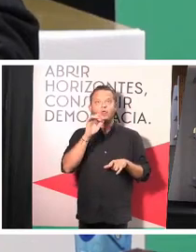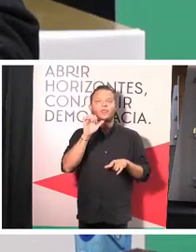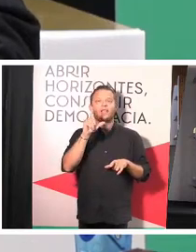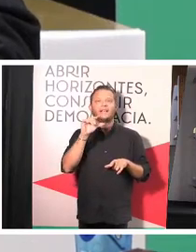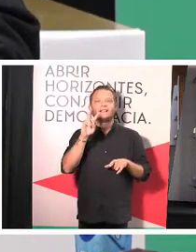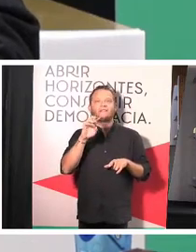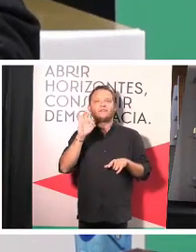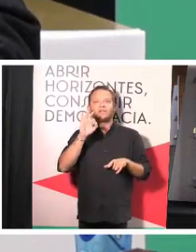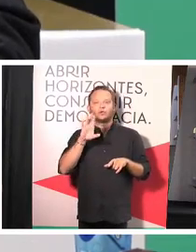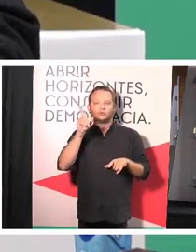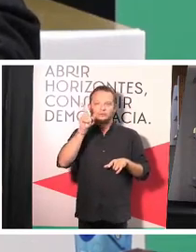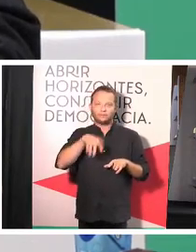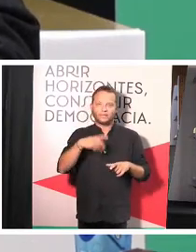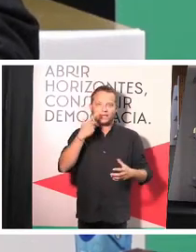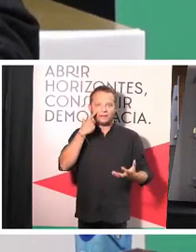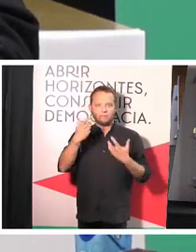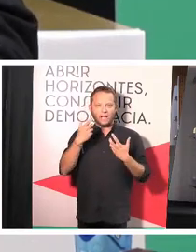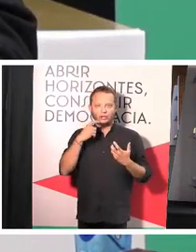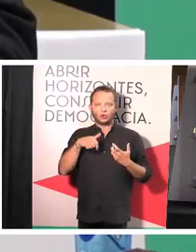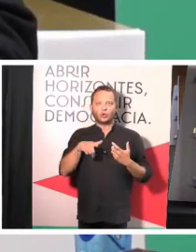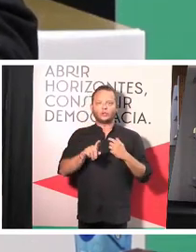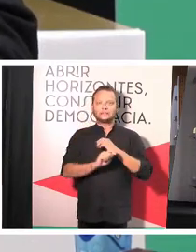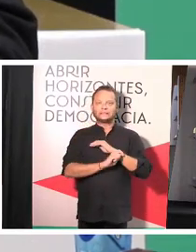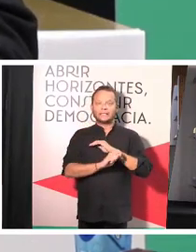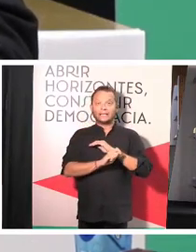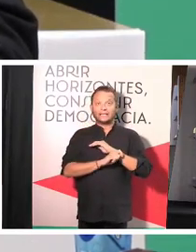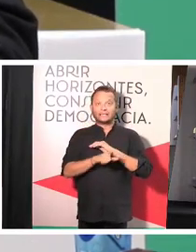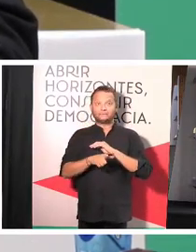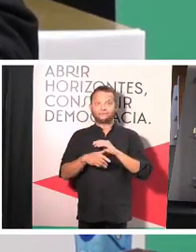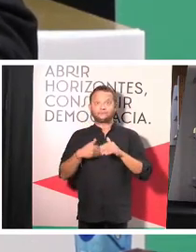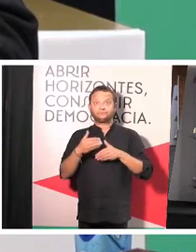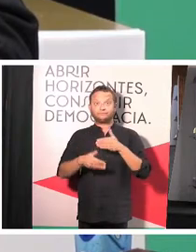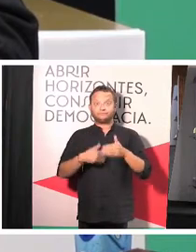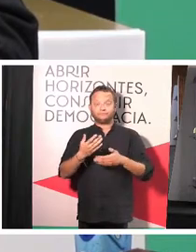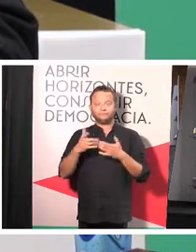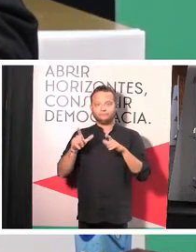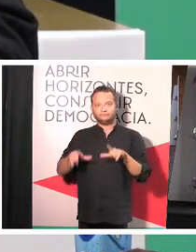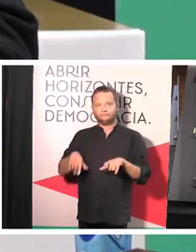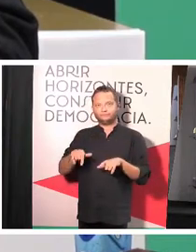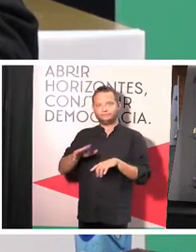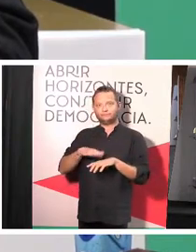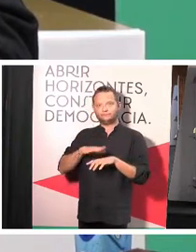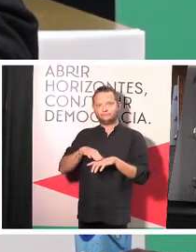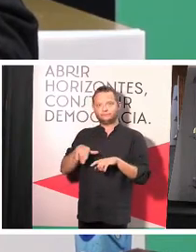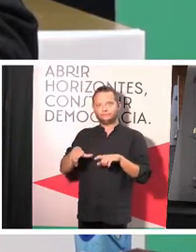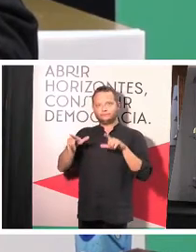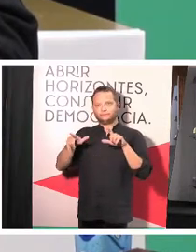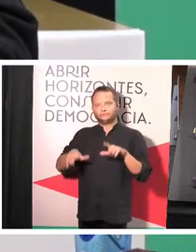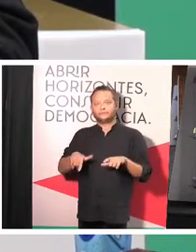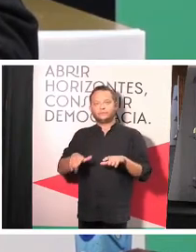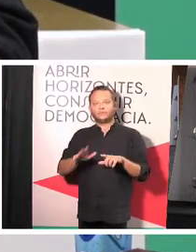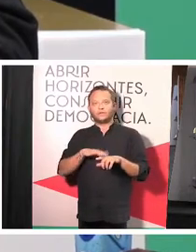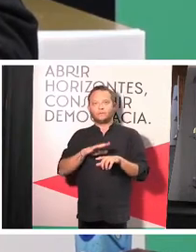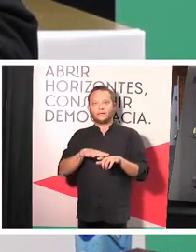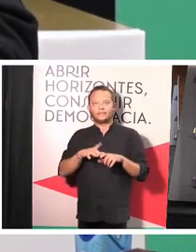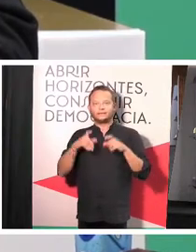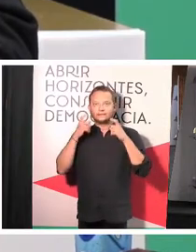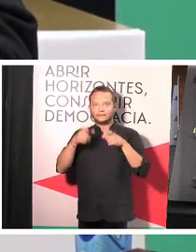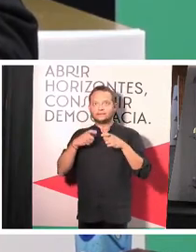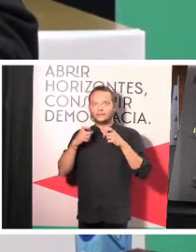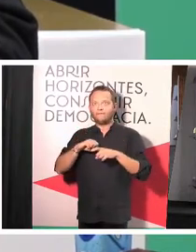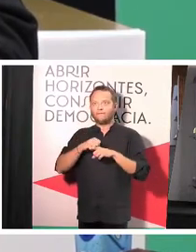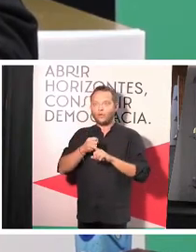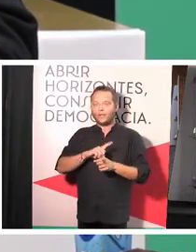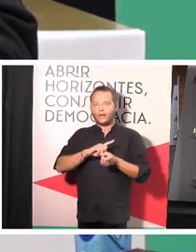pero también qué impacto, qué estrategias han seguido estas plataformas para intentar